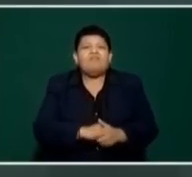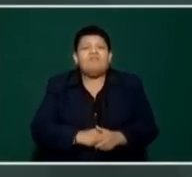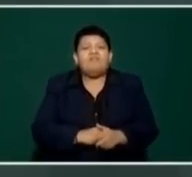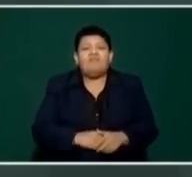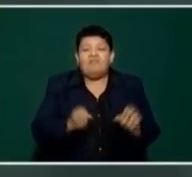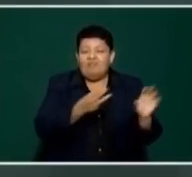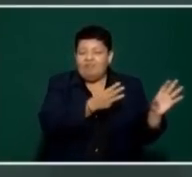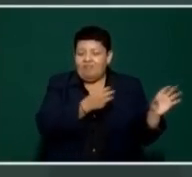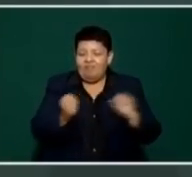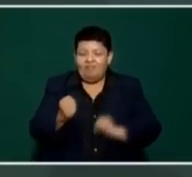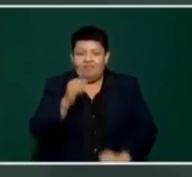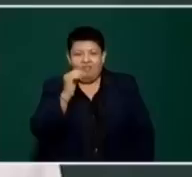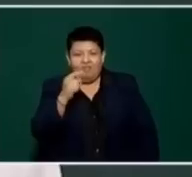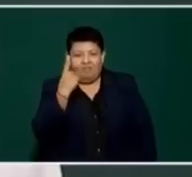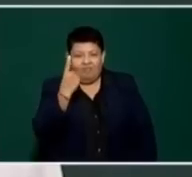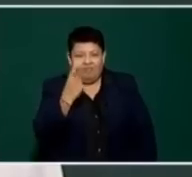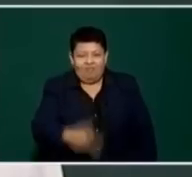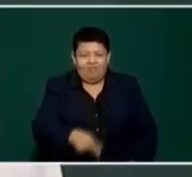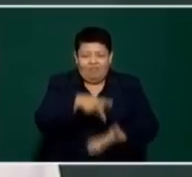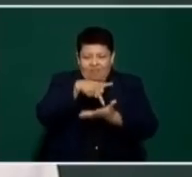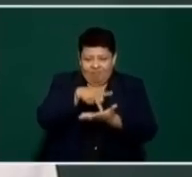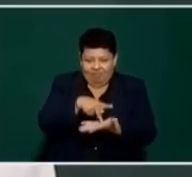341 kilos.